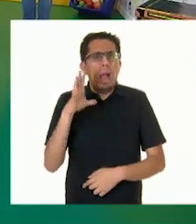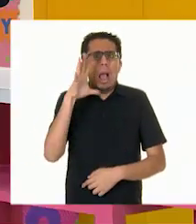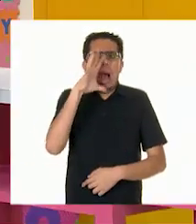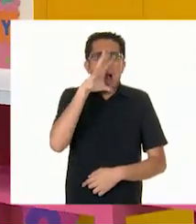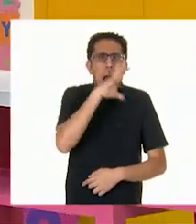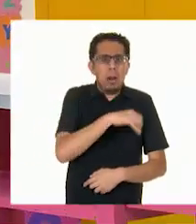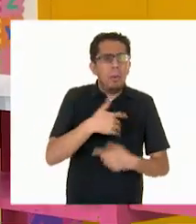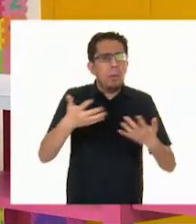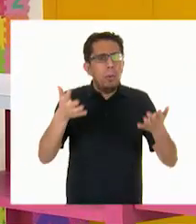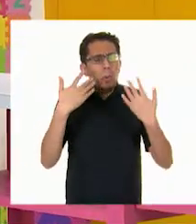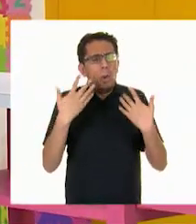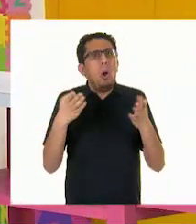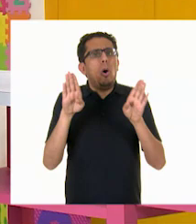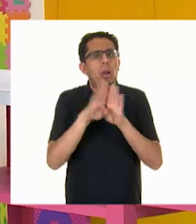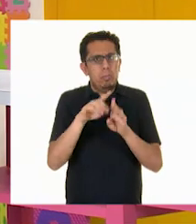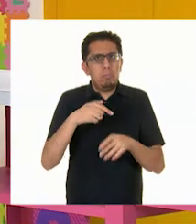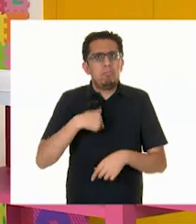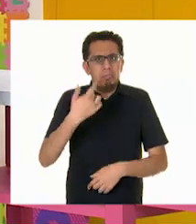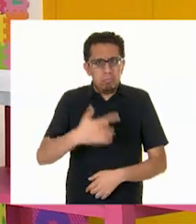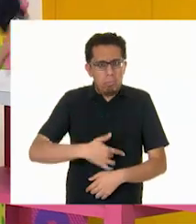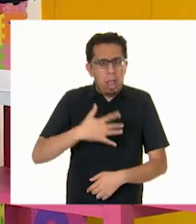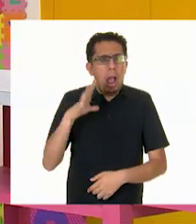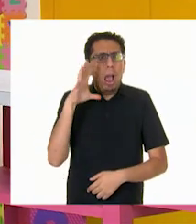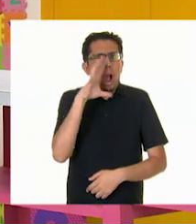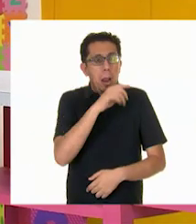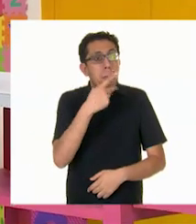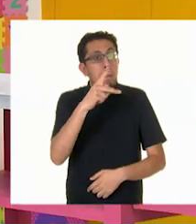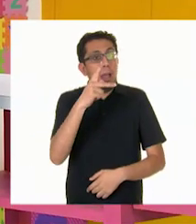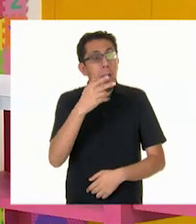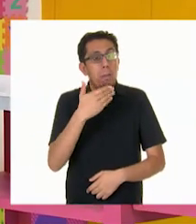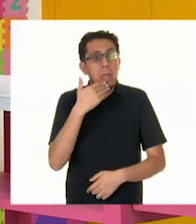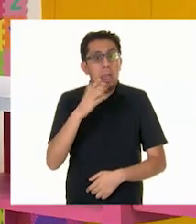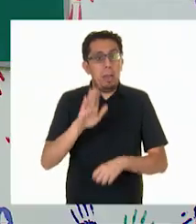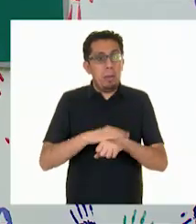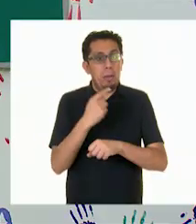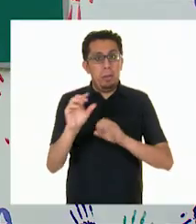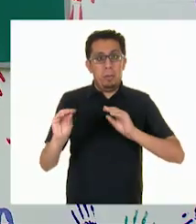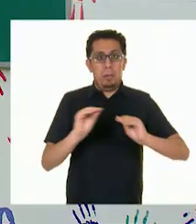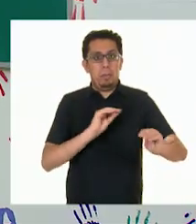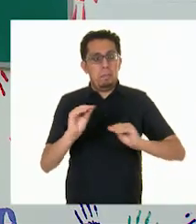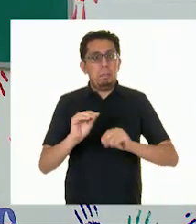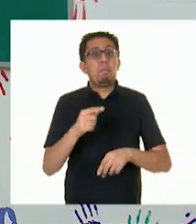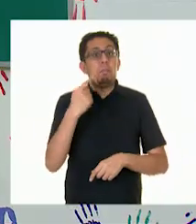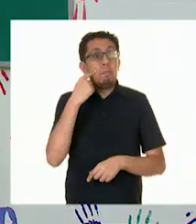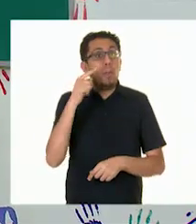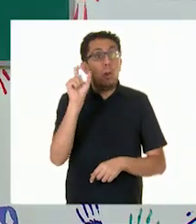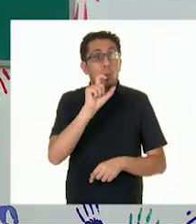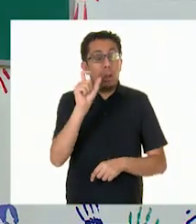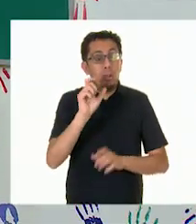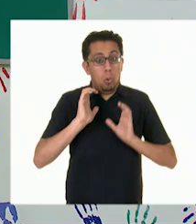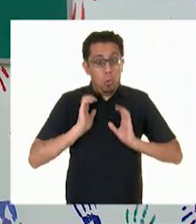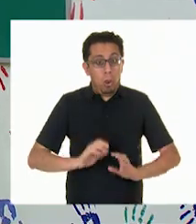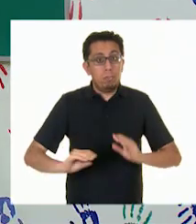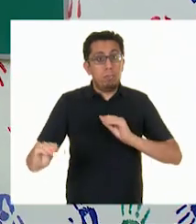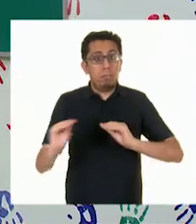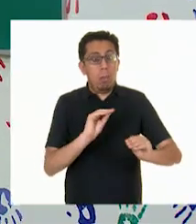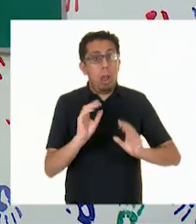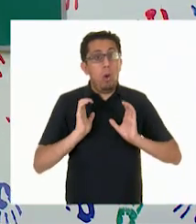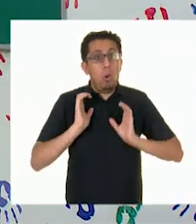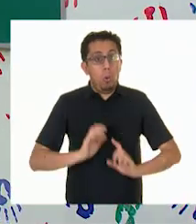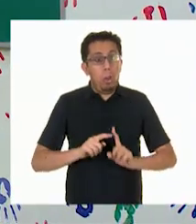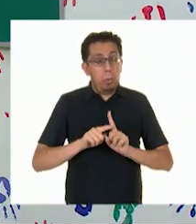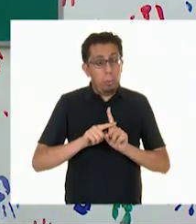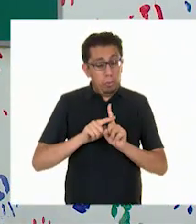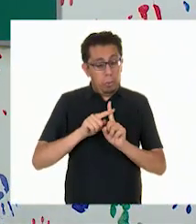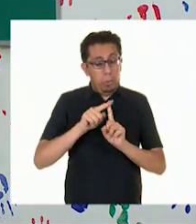sí. Acalorado, pero bien porque estoy activo. Cuando hacemos ejercicio, nuestro cuerpo sube la temperatura. Pero